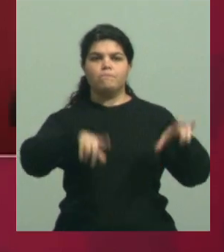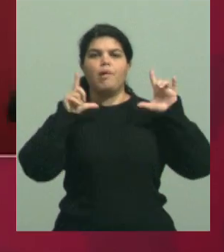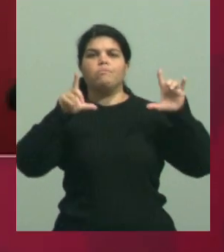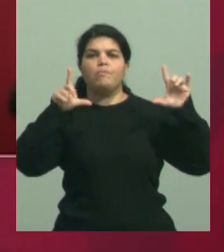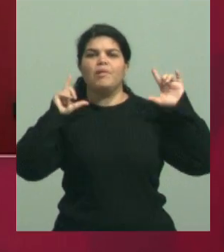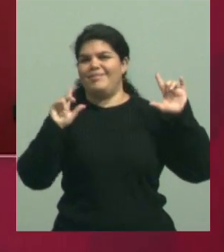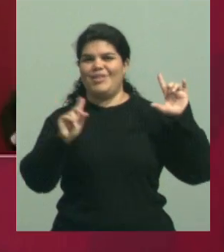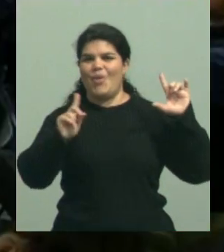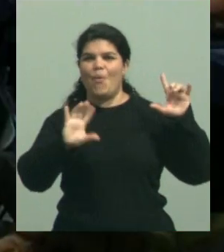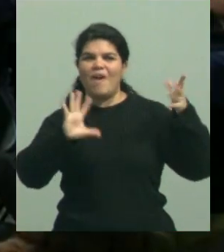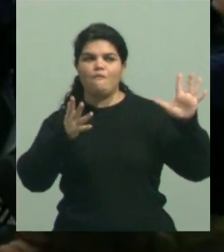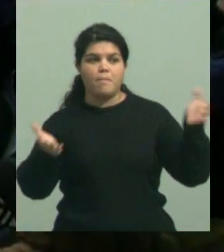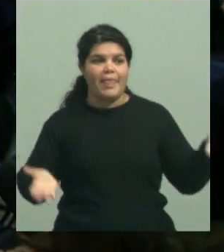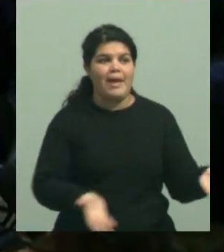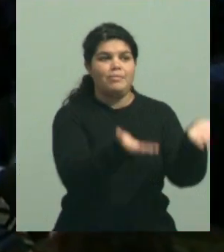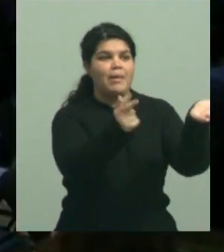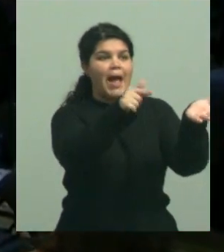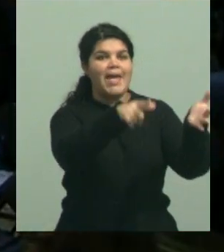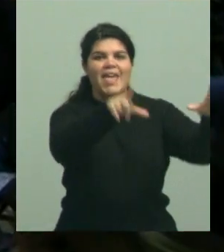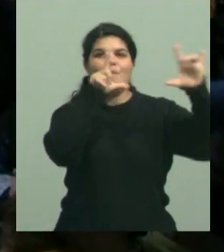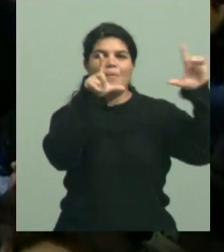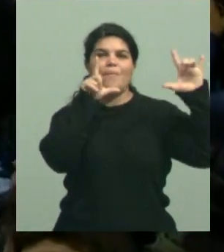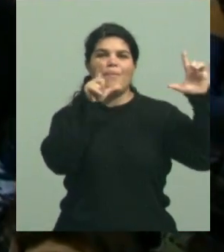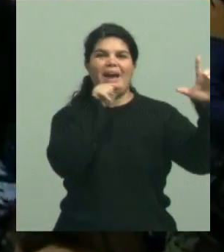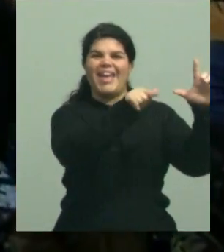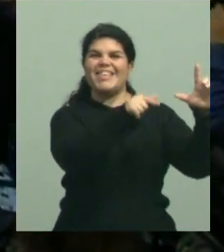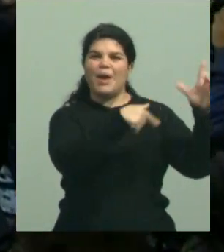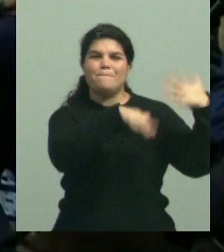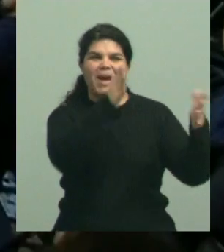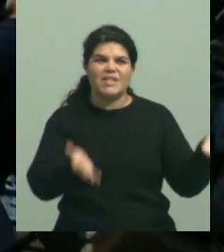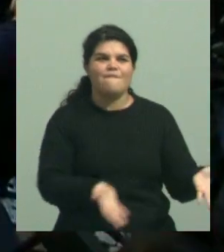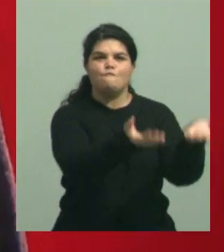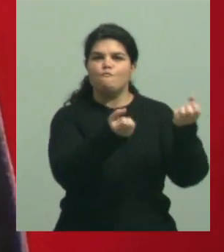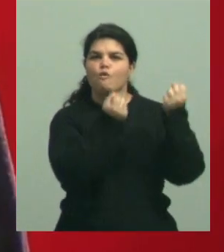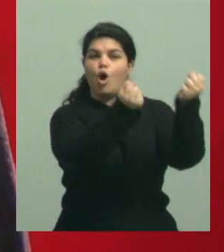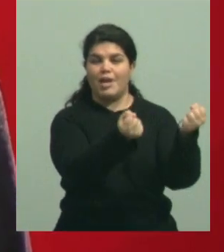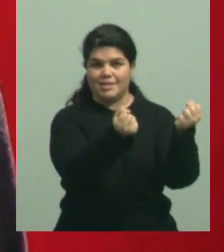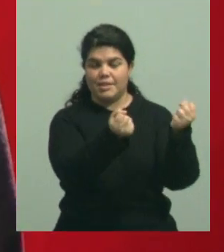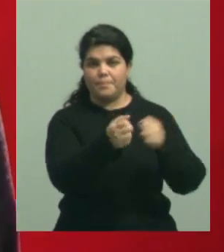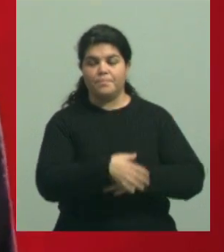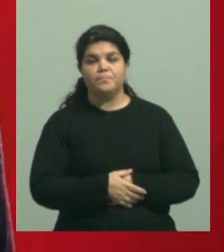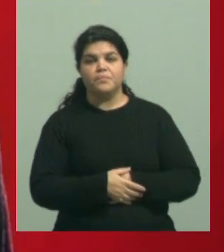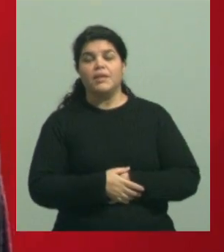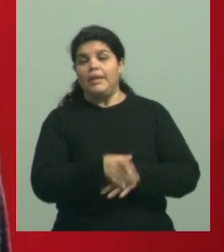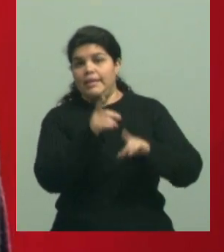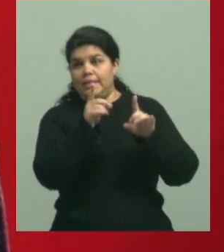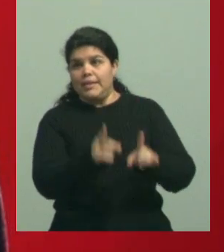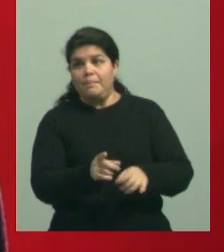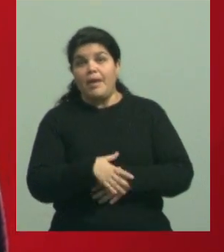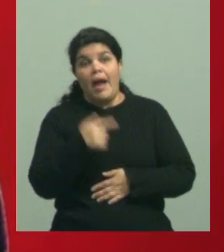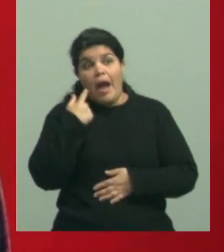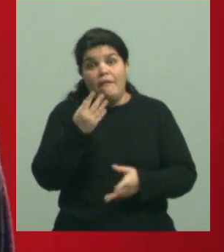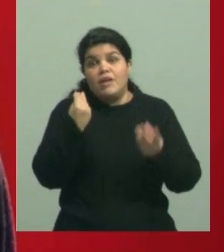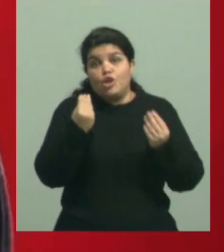de levantar a su candidata. Y habrá que ver justamente, bueno, cómo termina en base a un potencial triunfo